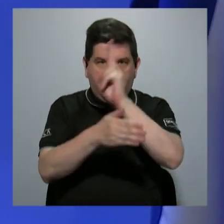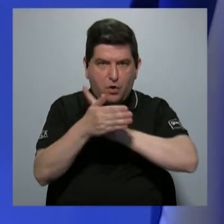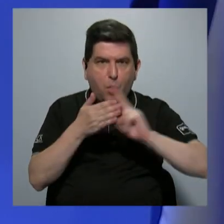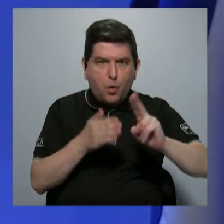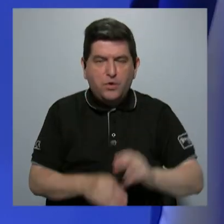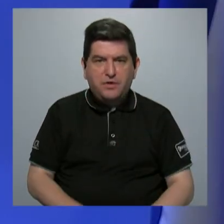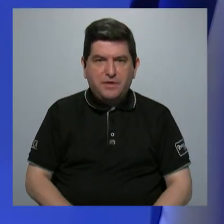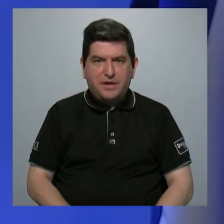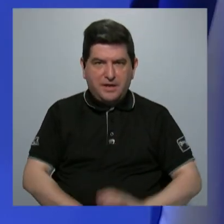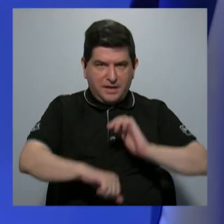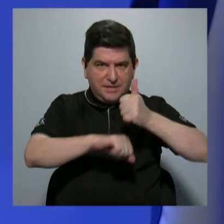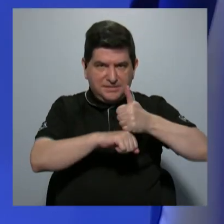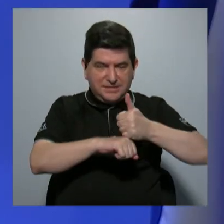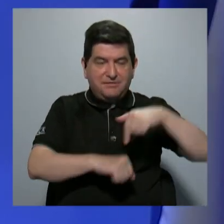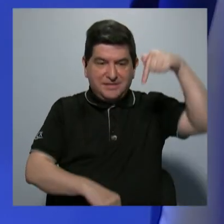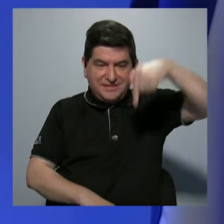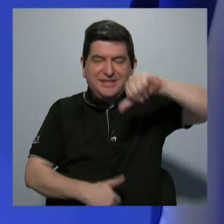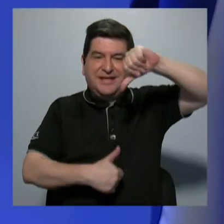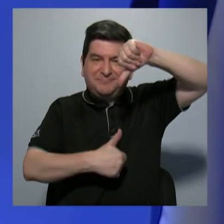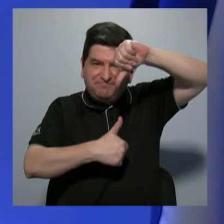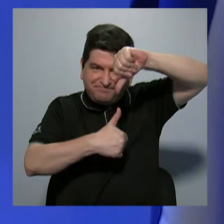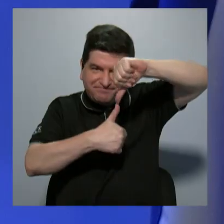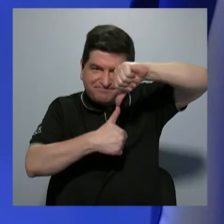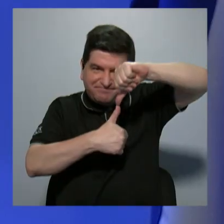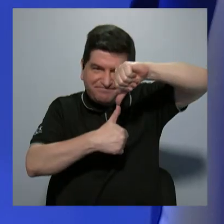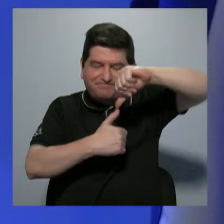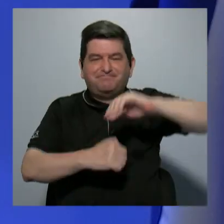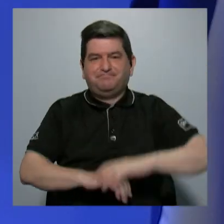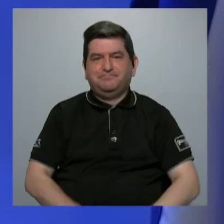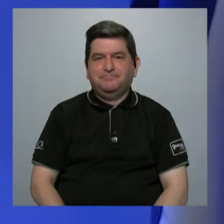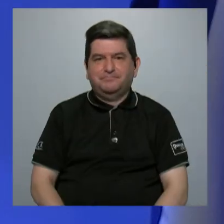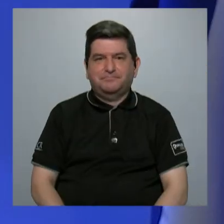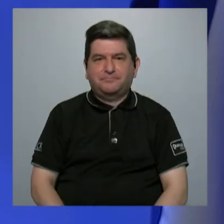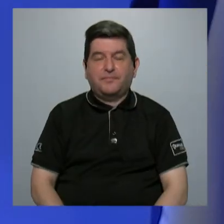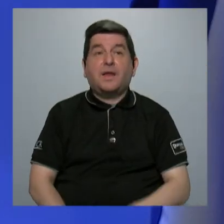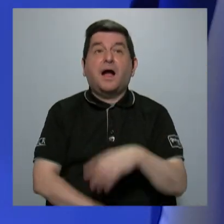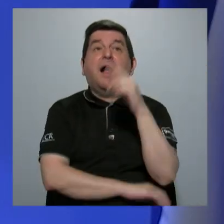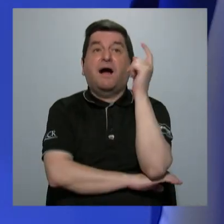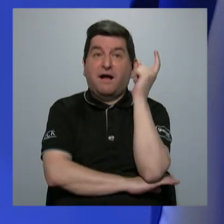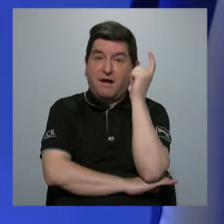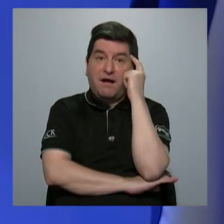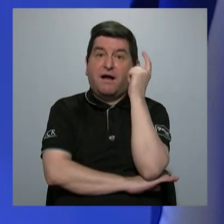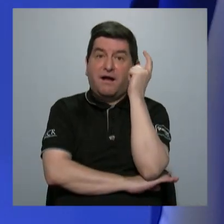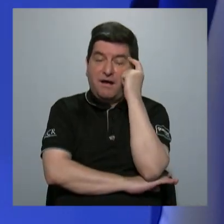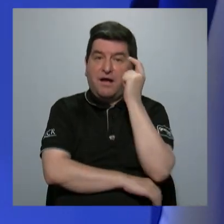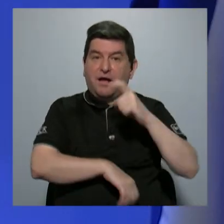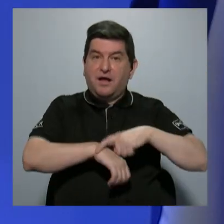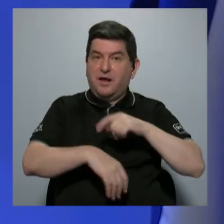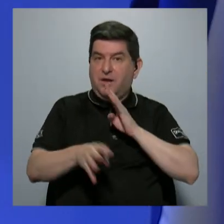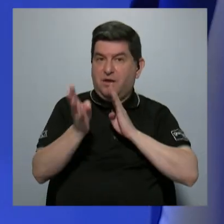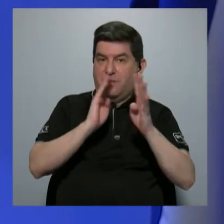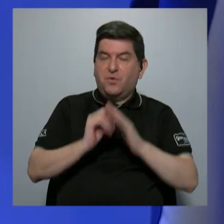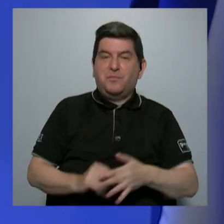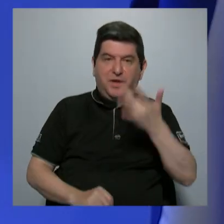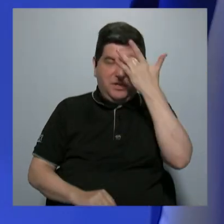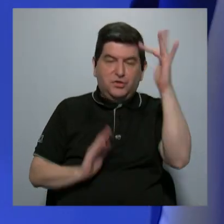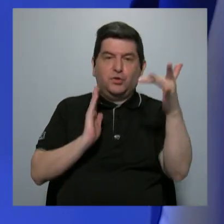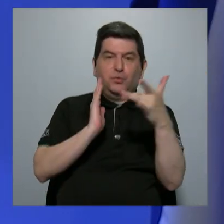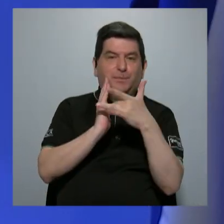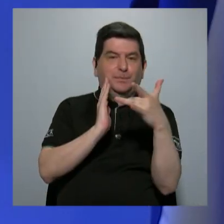está situada en Centroamérica y que tiene que pensar eso cuando habla de inteligencia